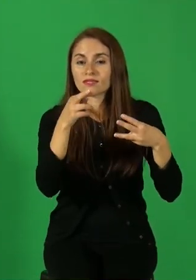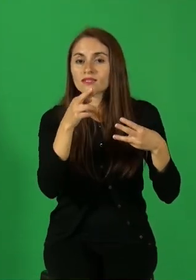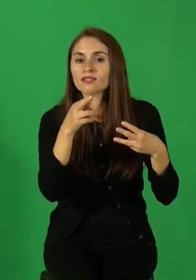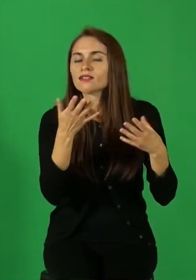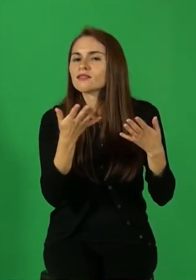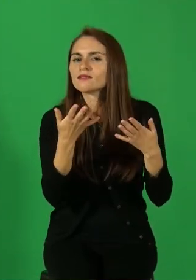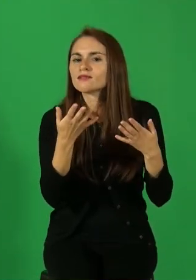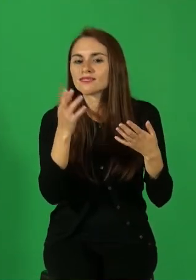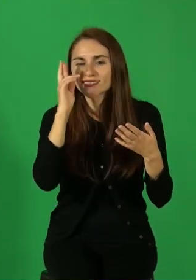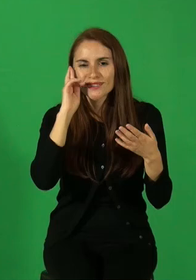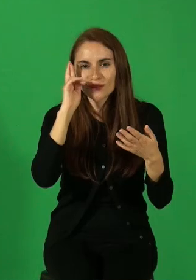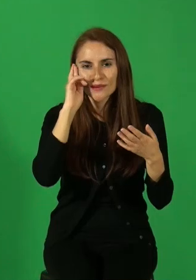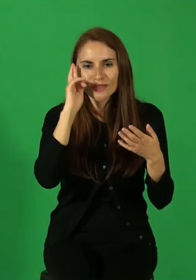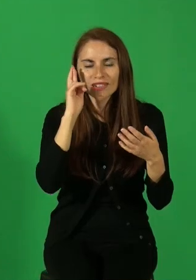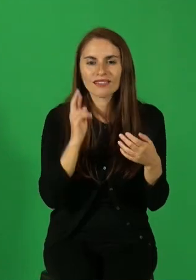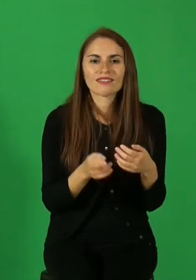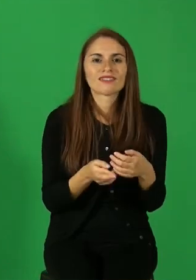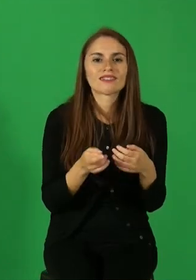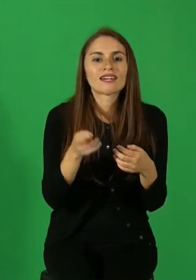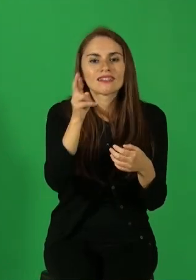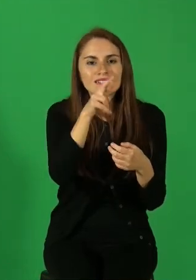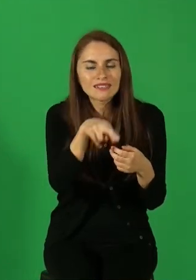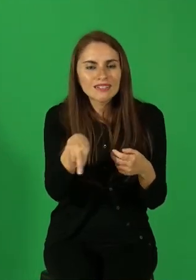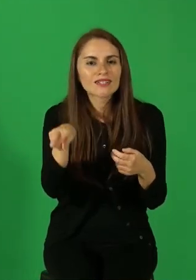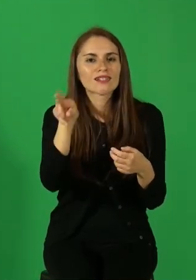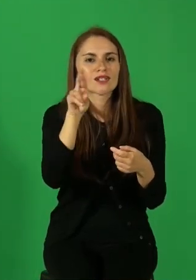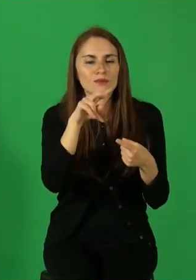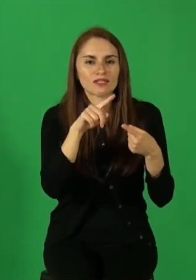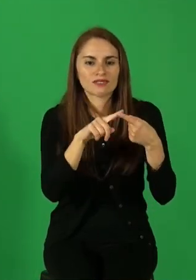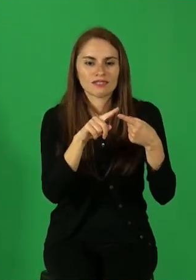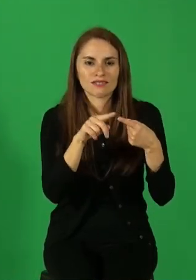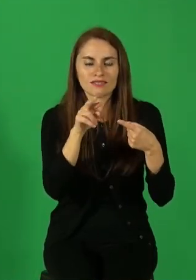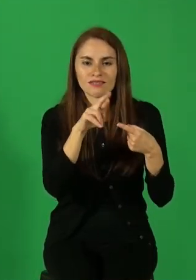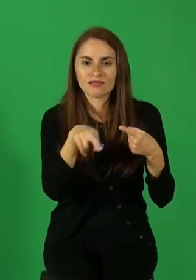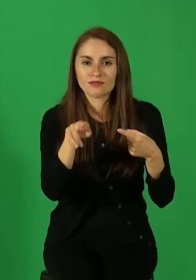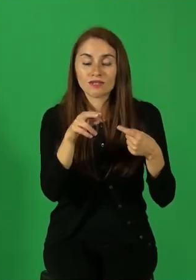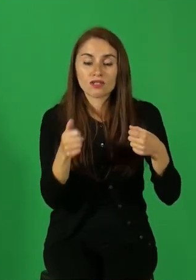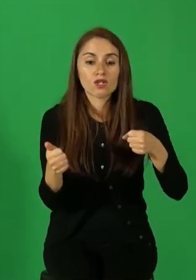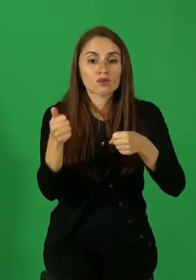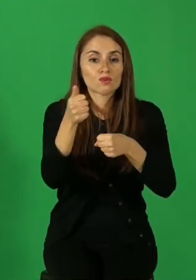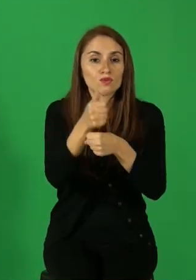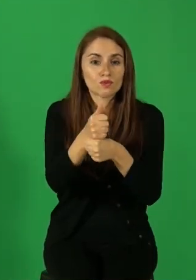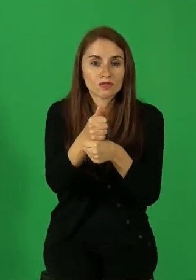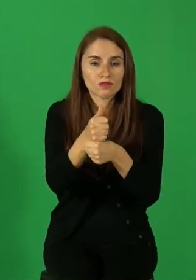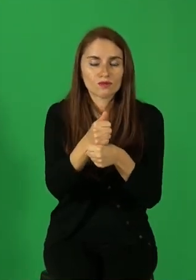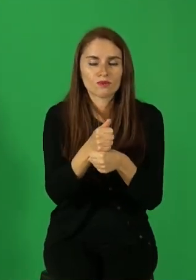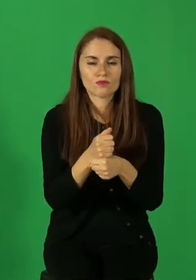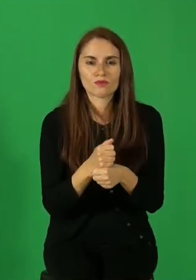nos referíamos? Bien, a la sustitución, ¿no es cierto?, en este